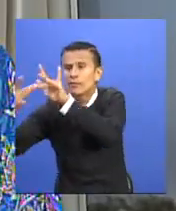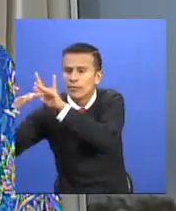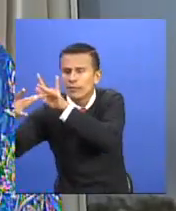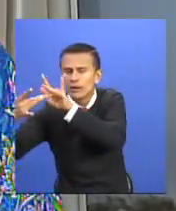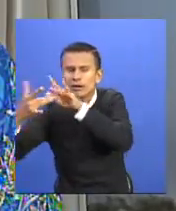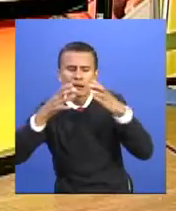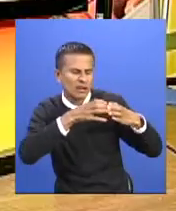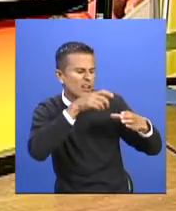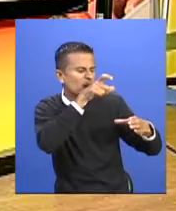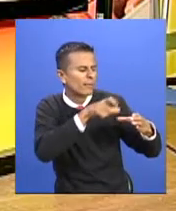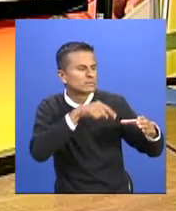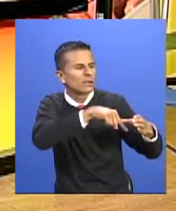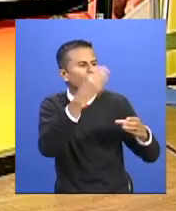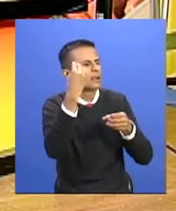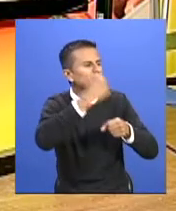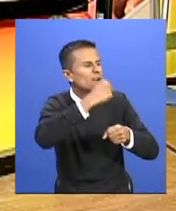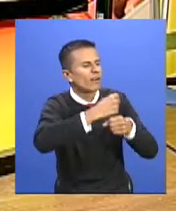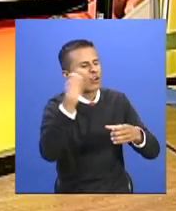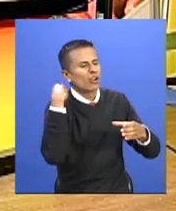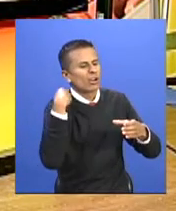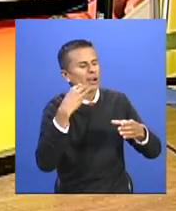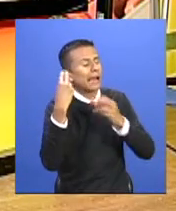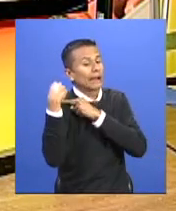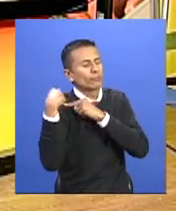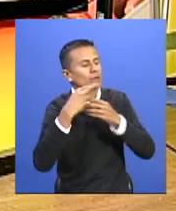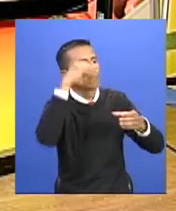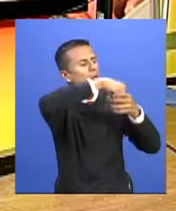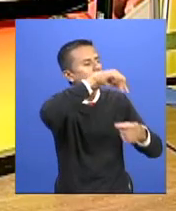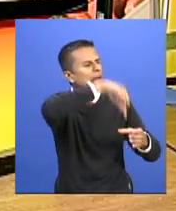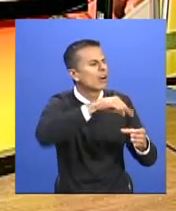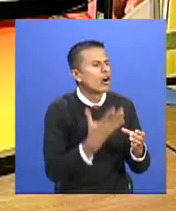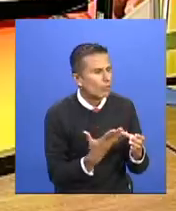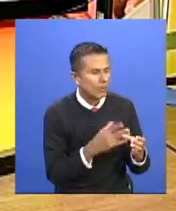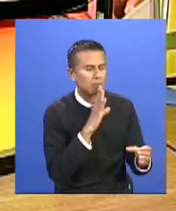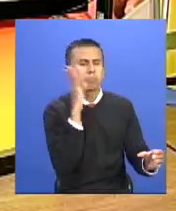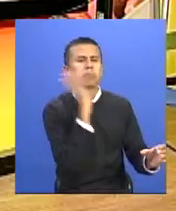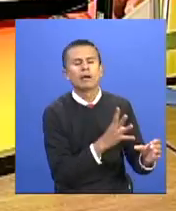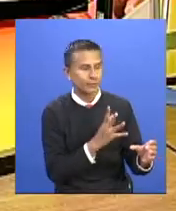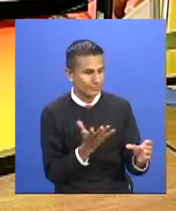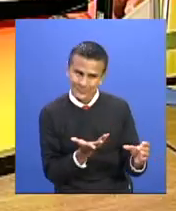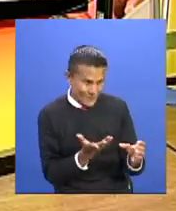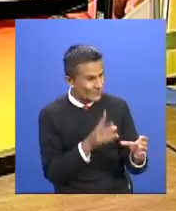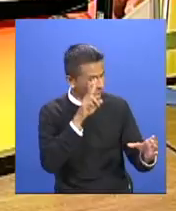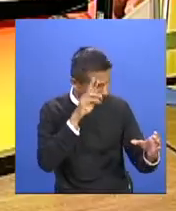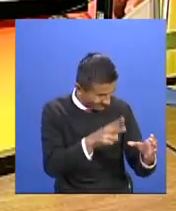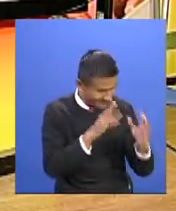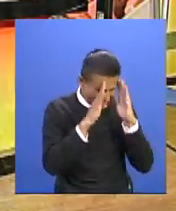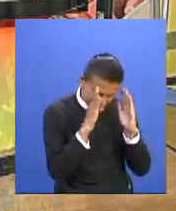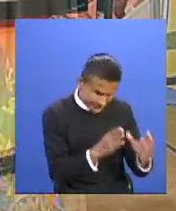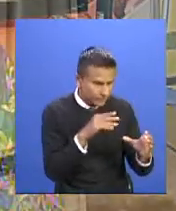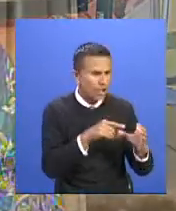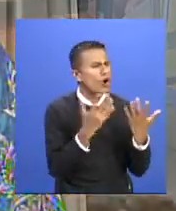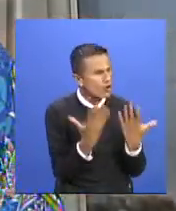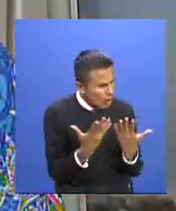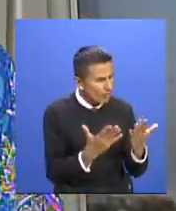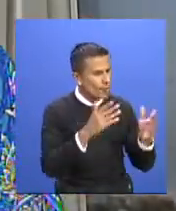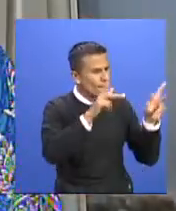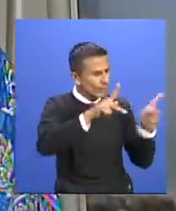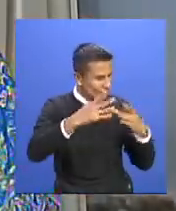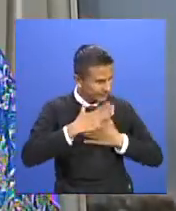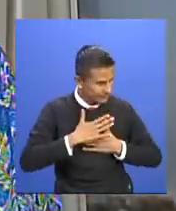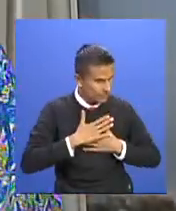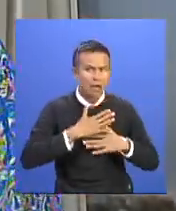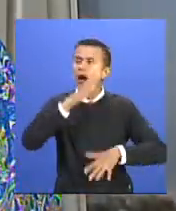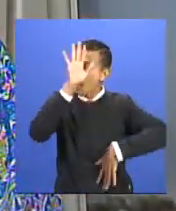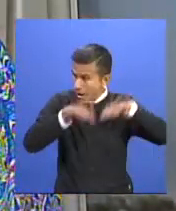una preocupación real, y eso es una tendencia general a la comunicación organizacional, o sea, cómo va comunicándose mi gente.